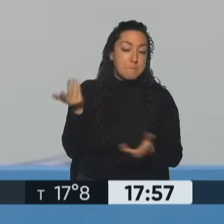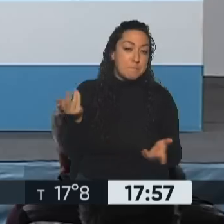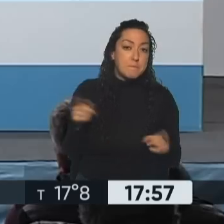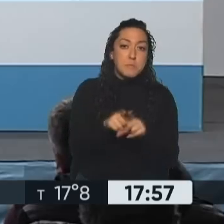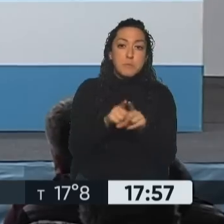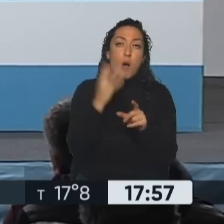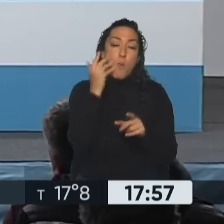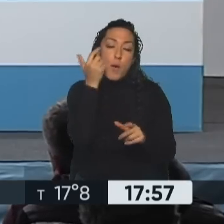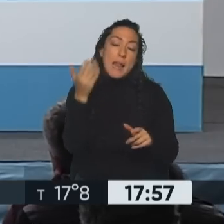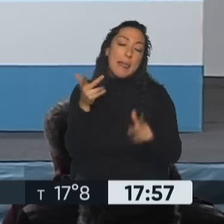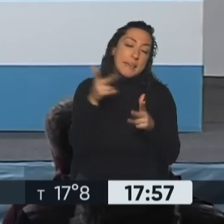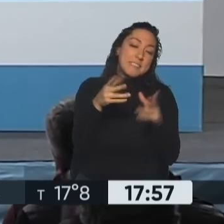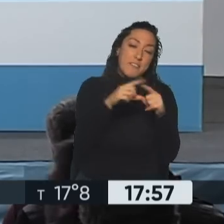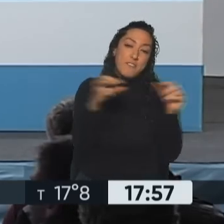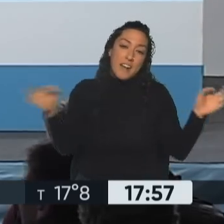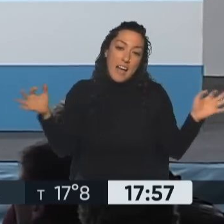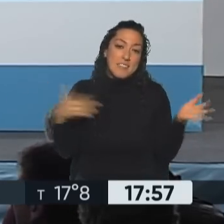mi abuela.